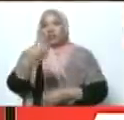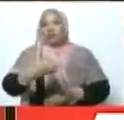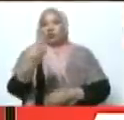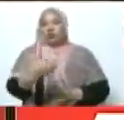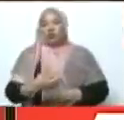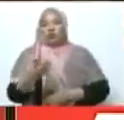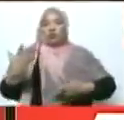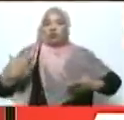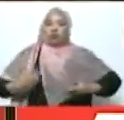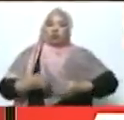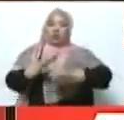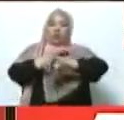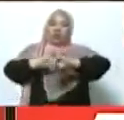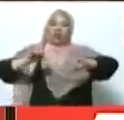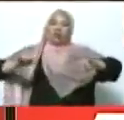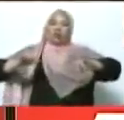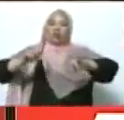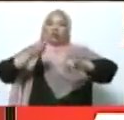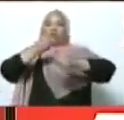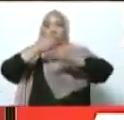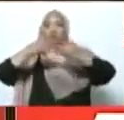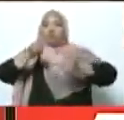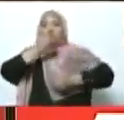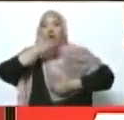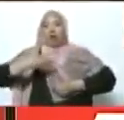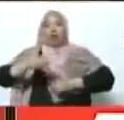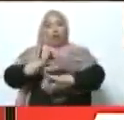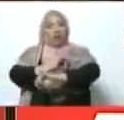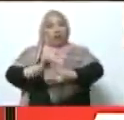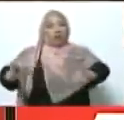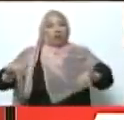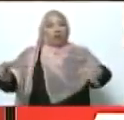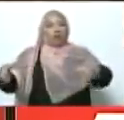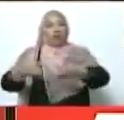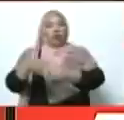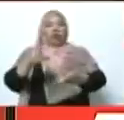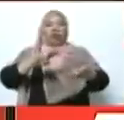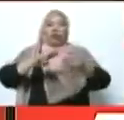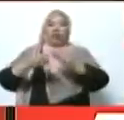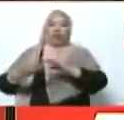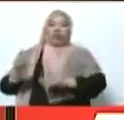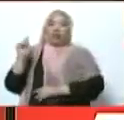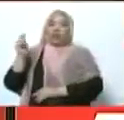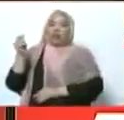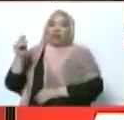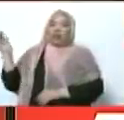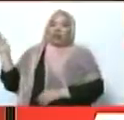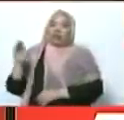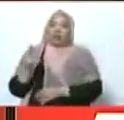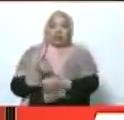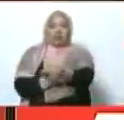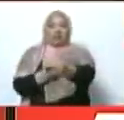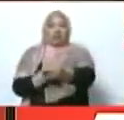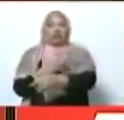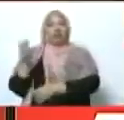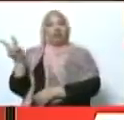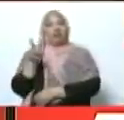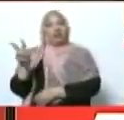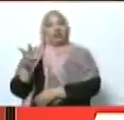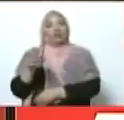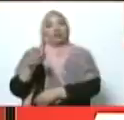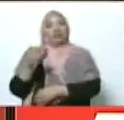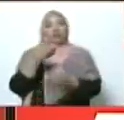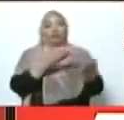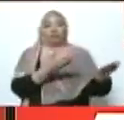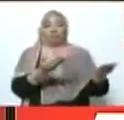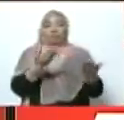la cumpliremos con altas calificaciones. Compañeros y compañeras del equipo, bienvenidos a esta tarea. Hermanos y hermanas de Venezuela, estamos a la